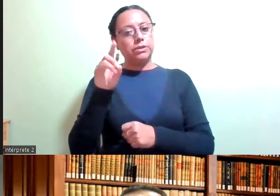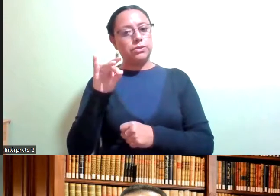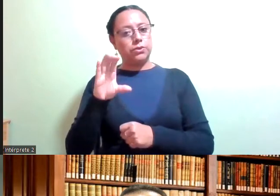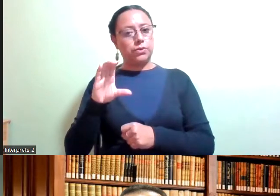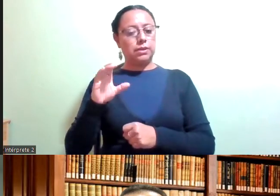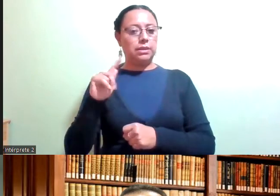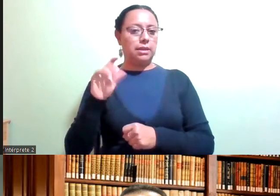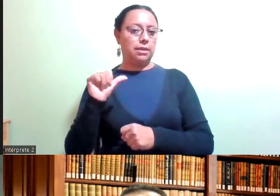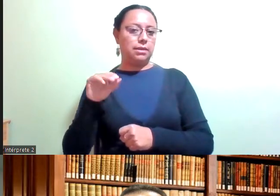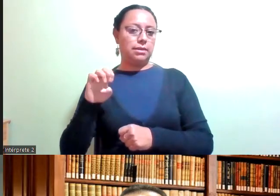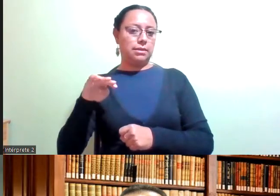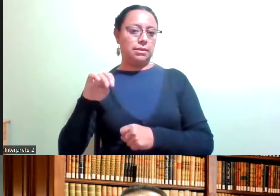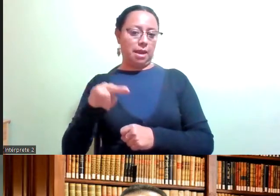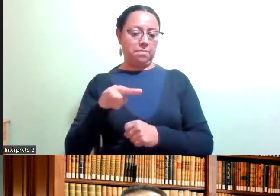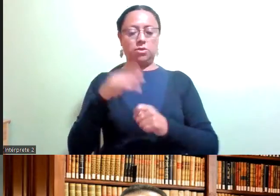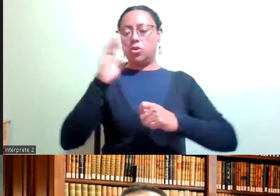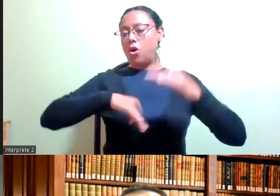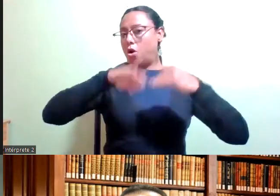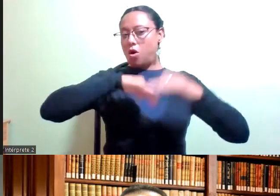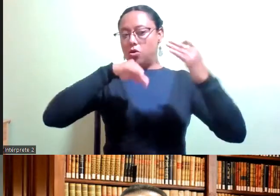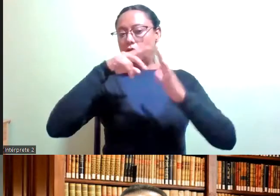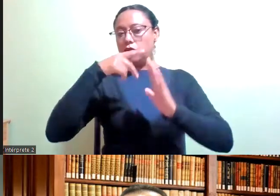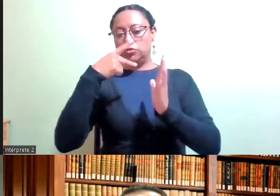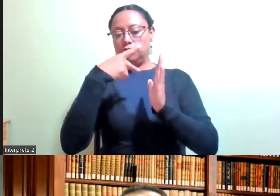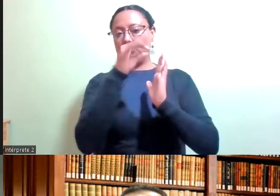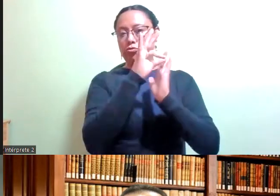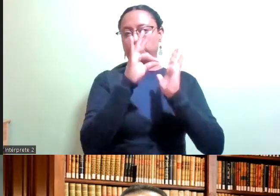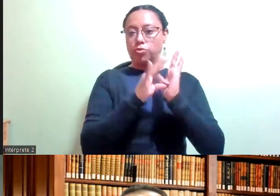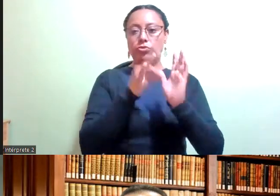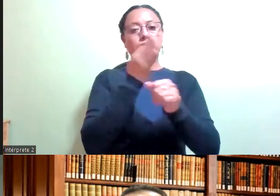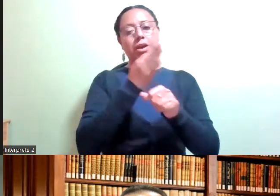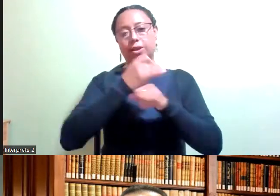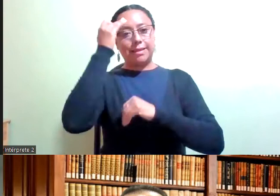parte de los puntos que están fuera de tiempo.